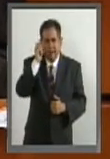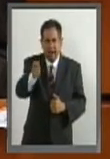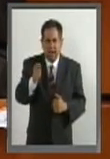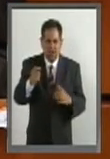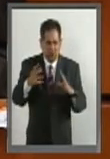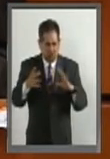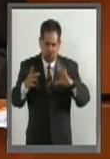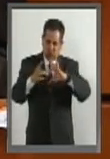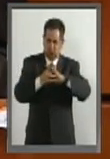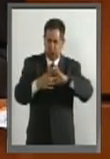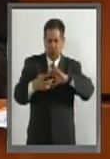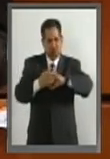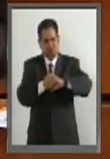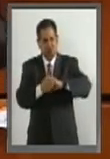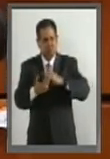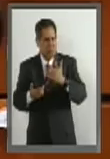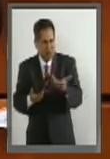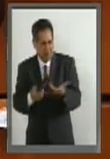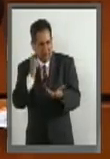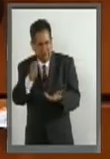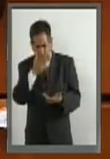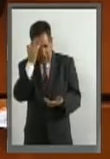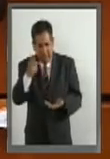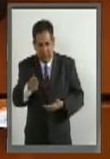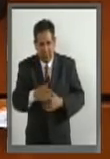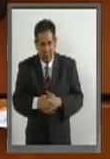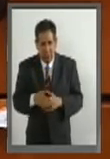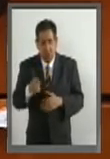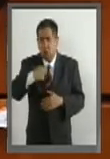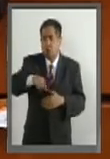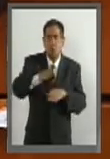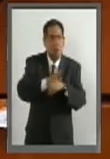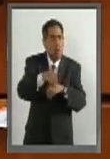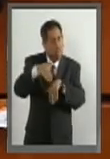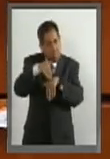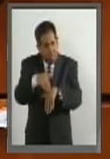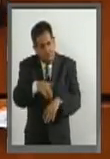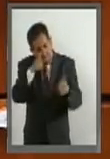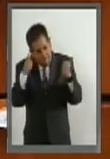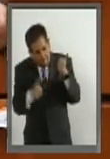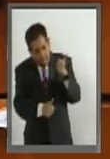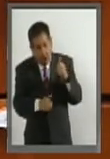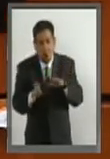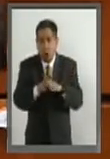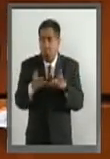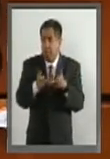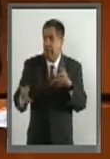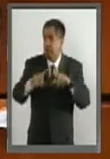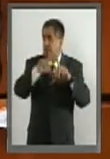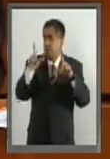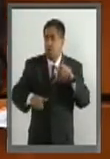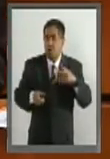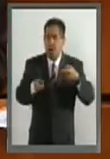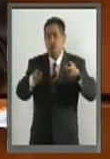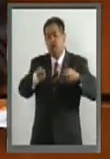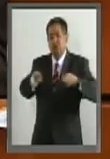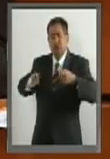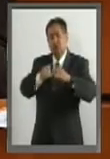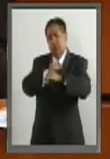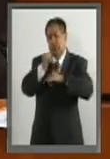integración? ¿A qué grado estamos sometidos y a qué grado está el territorio nacional sometido a las empresas